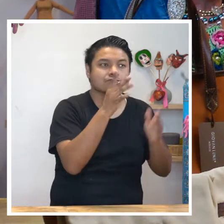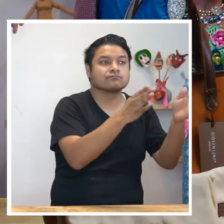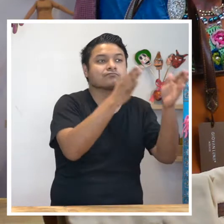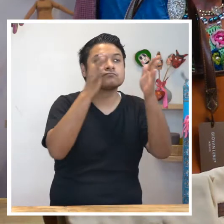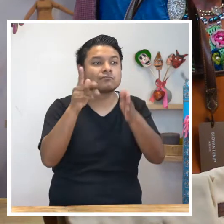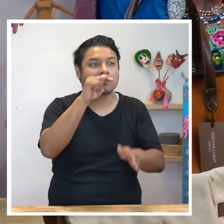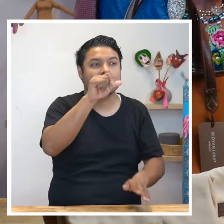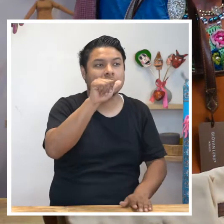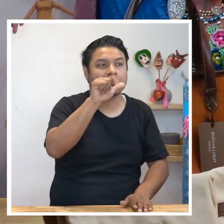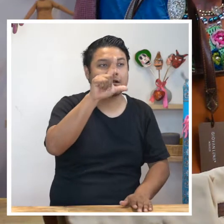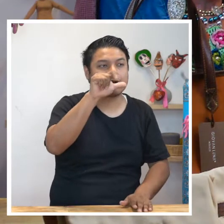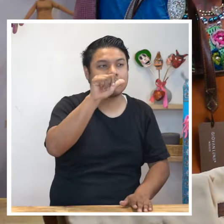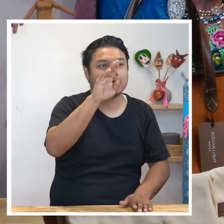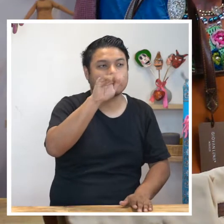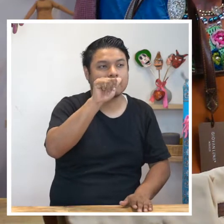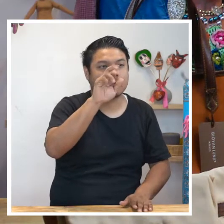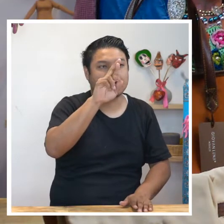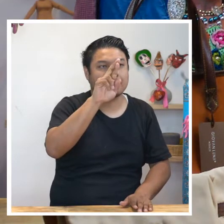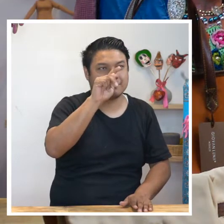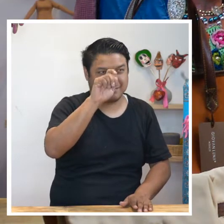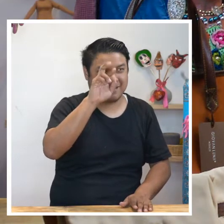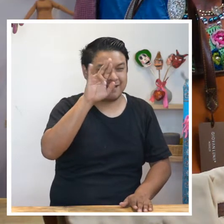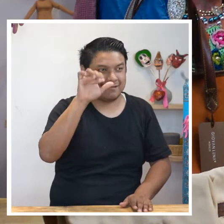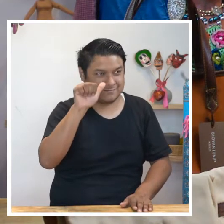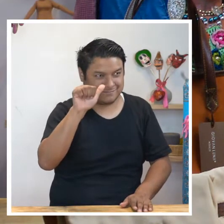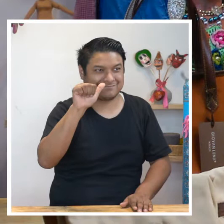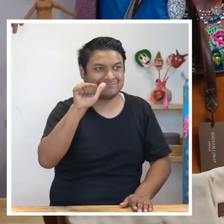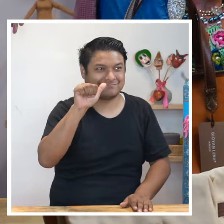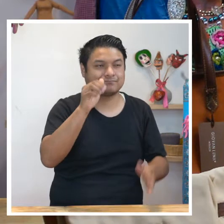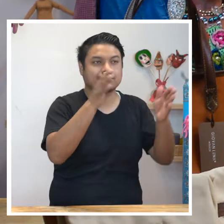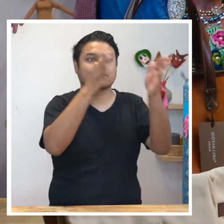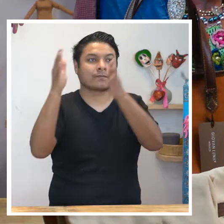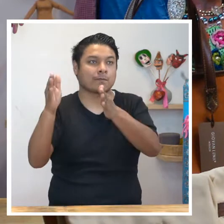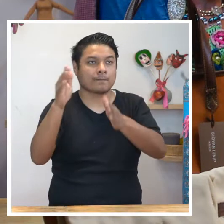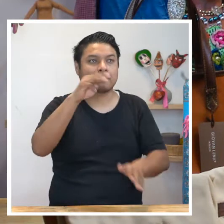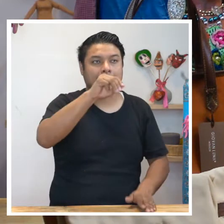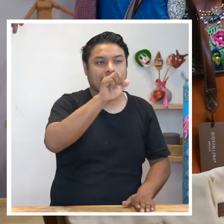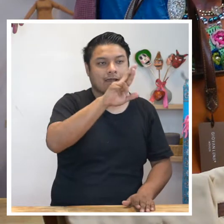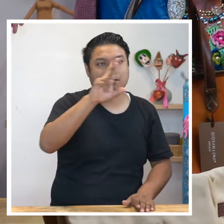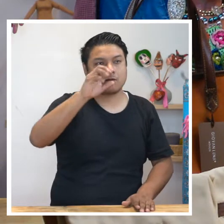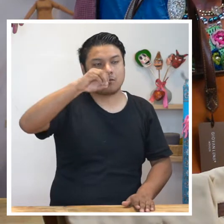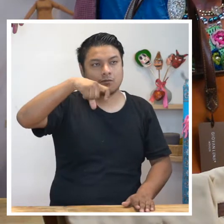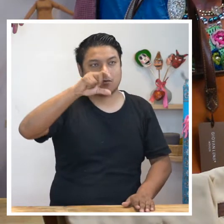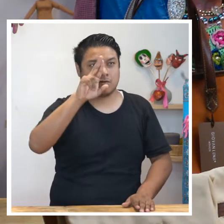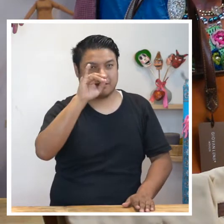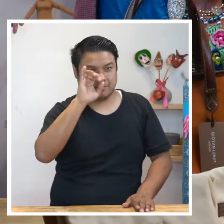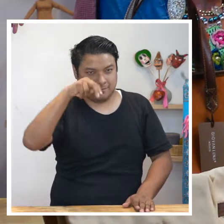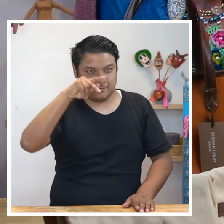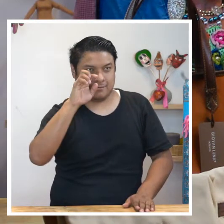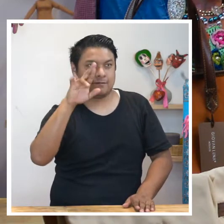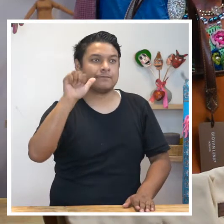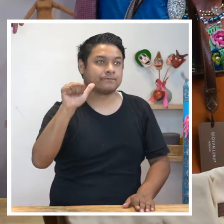piel. En el caso de la talabartería, comprende la parte de lo que se maneja en el campo